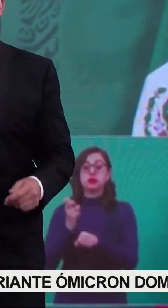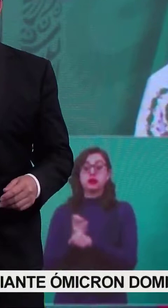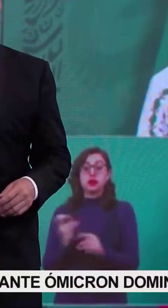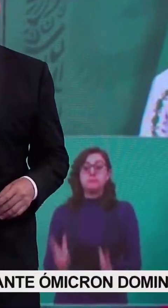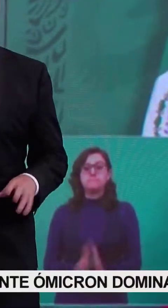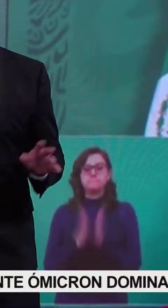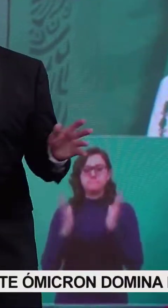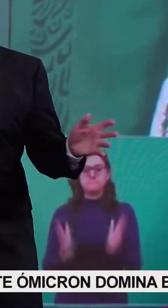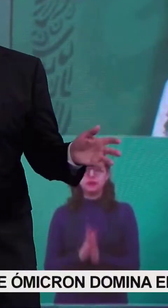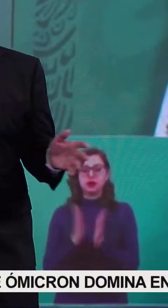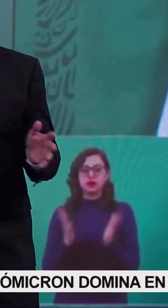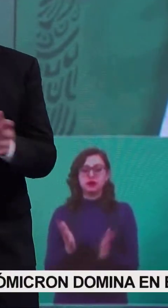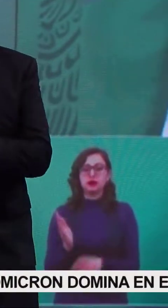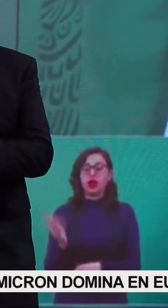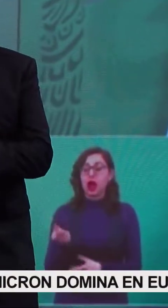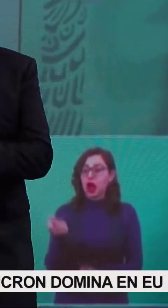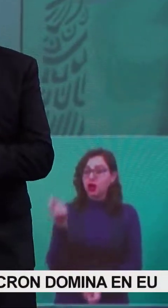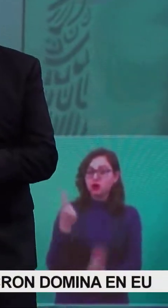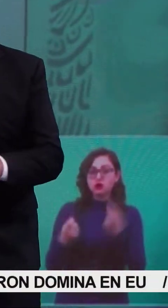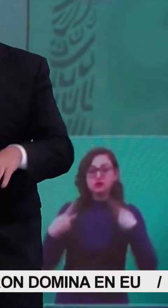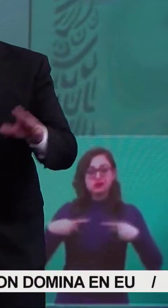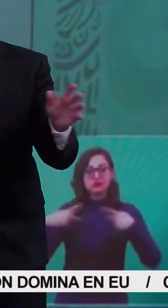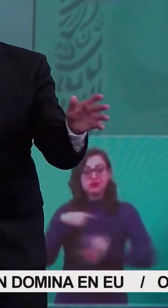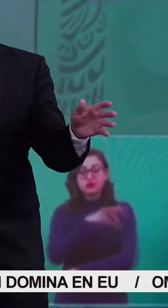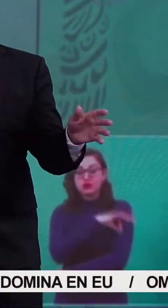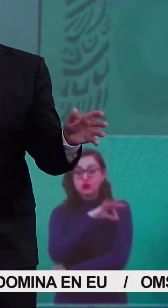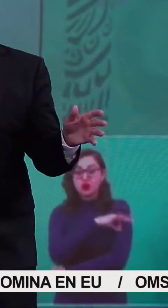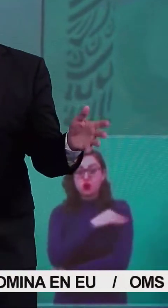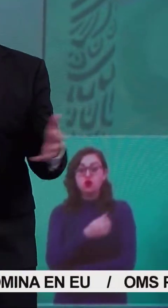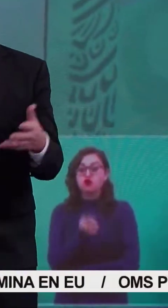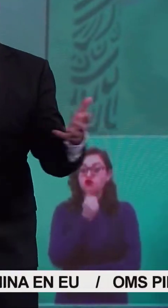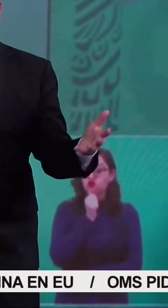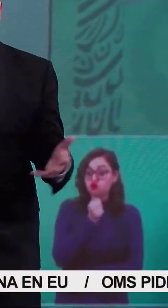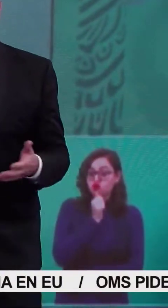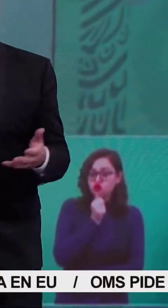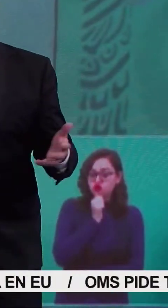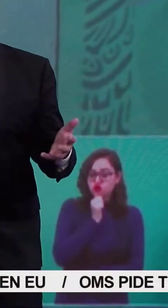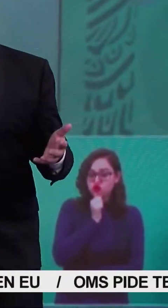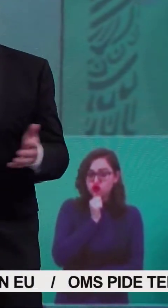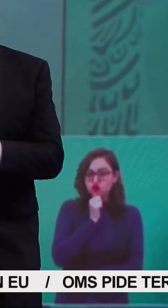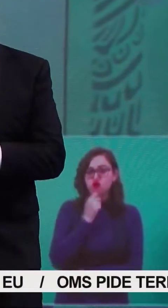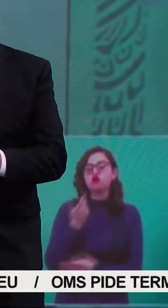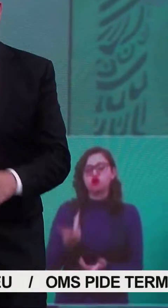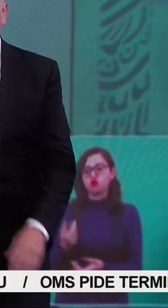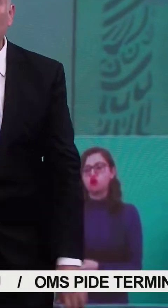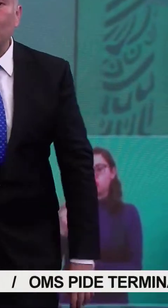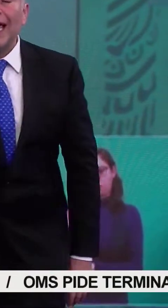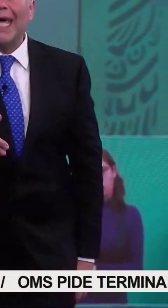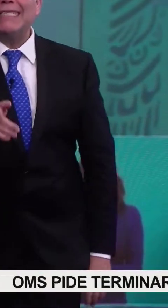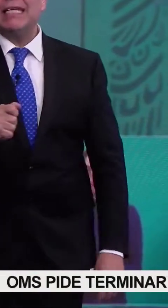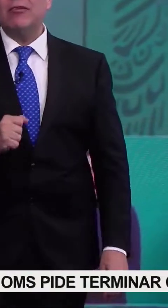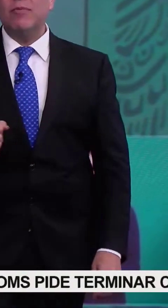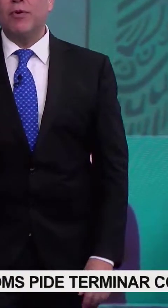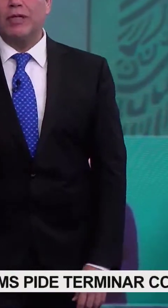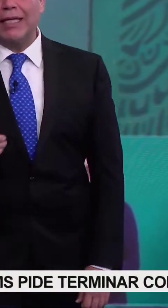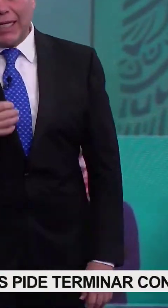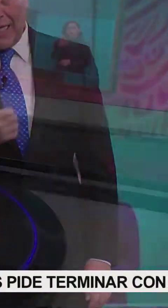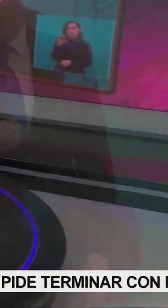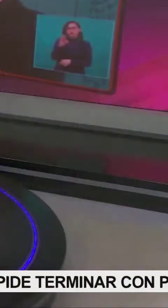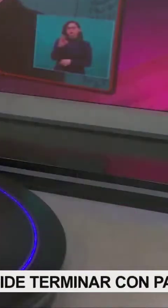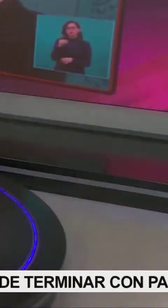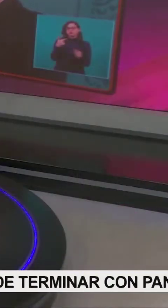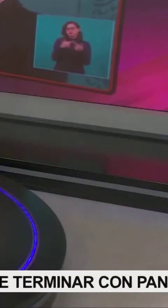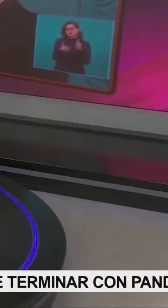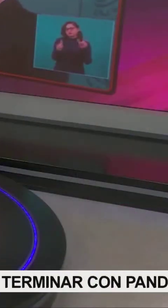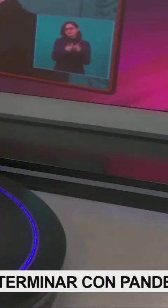para ir y quemar al presidente y quemarse en público y hacernos dudar a todos los mexicanos. ¿Qué sí es lo importante?